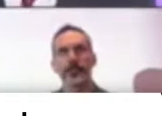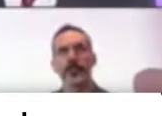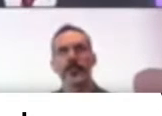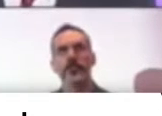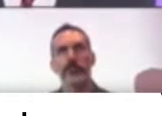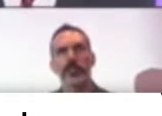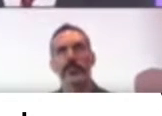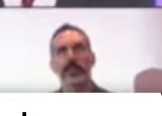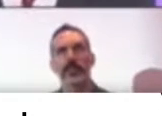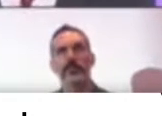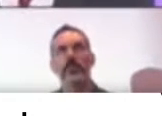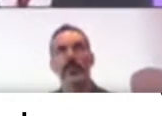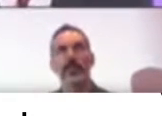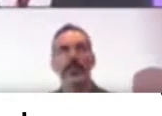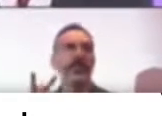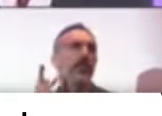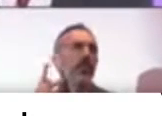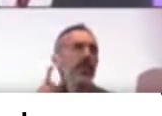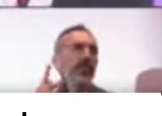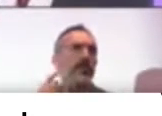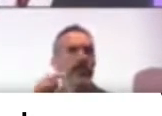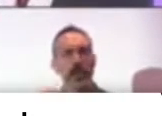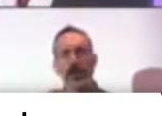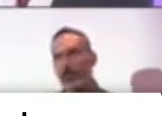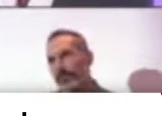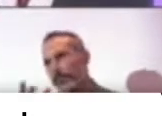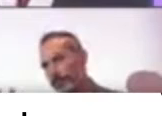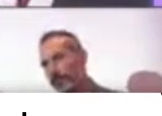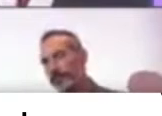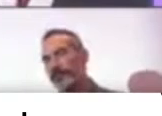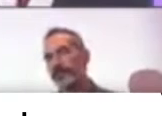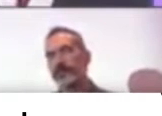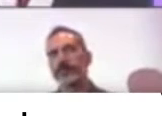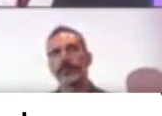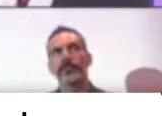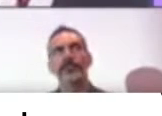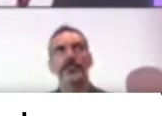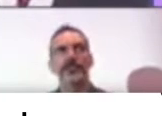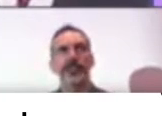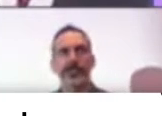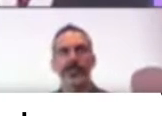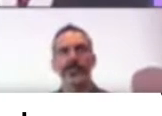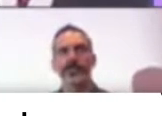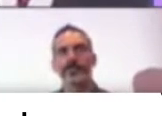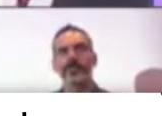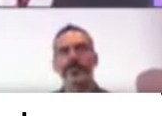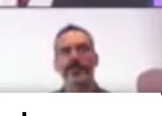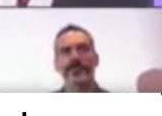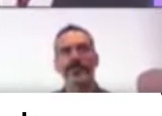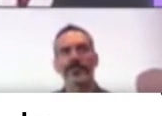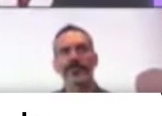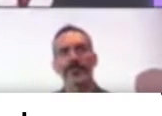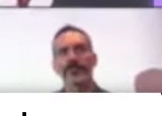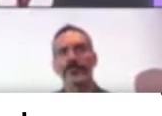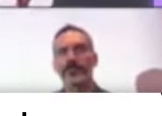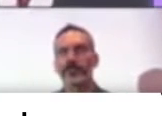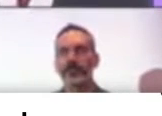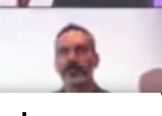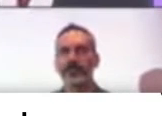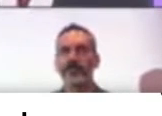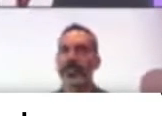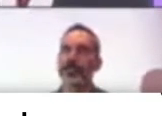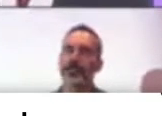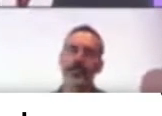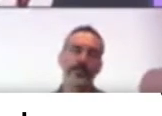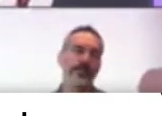de convenciones. Pero así que sea. Así que sea. Todos tienen su